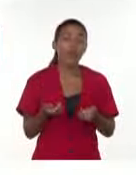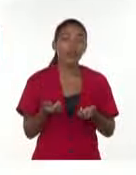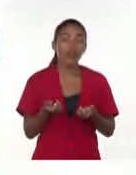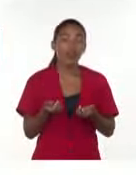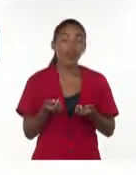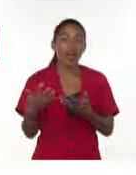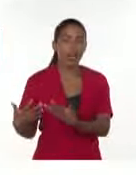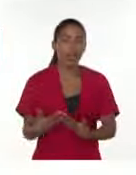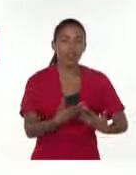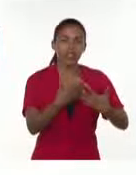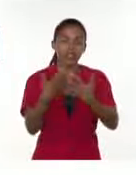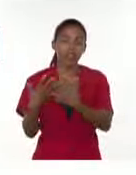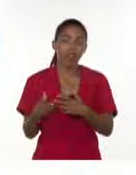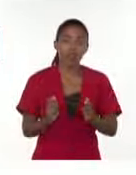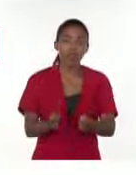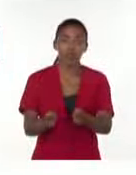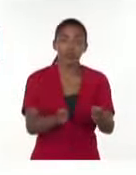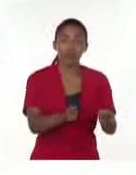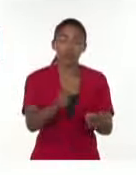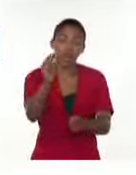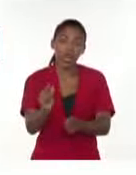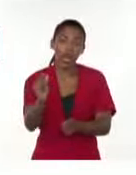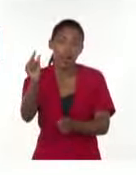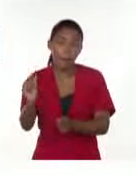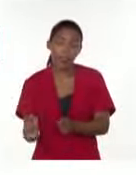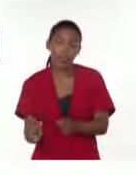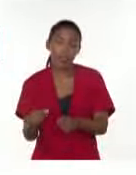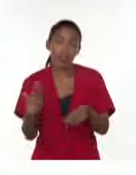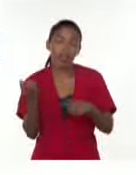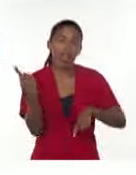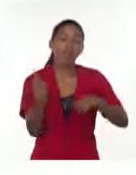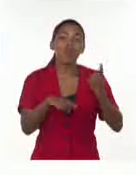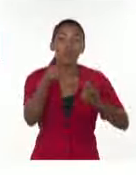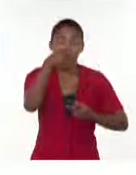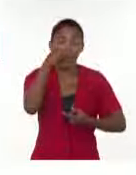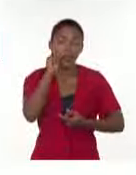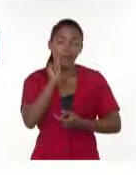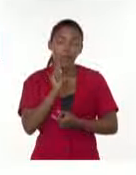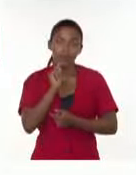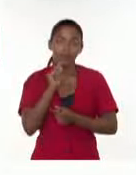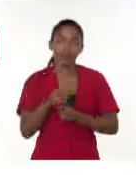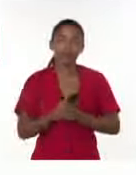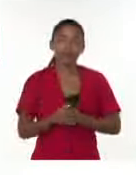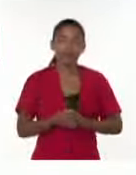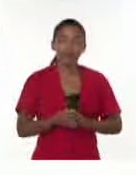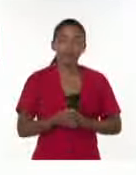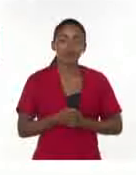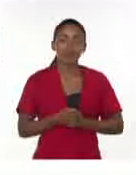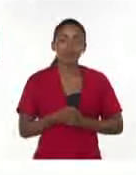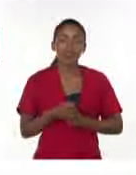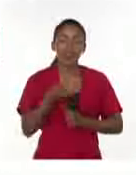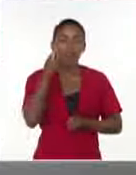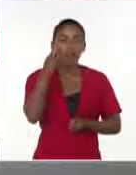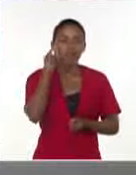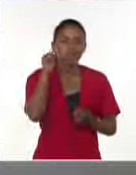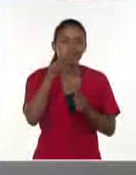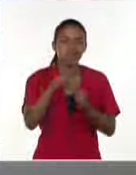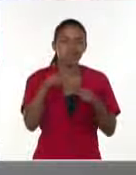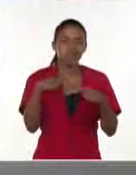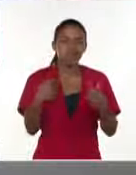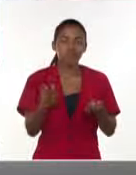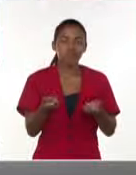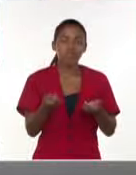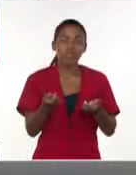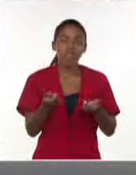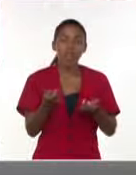Estados Unidos y ahora bajo la subordinación de la inhabilitada María Corina Machado, con el propósito de reeditar el fallido